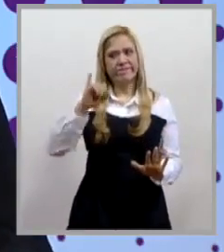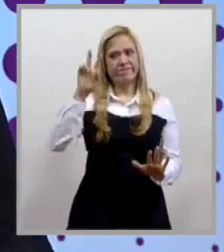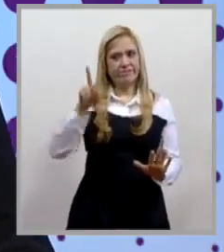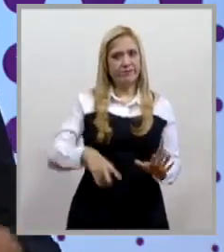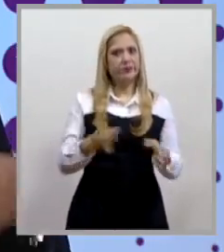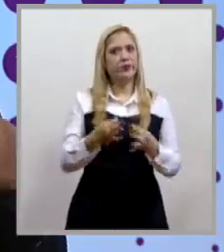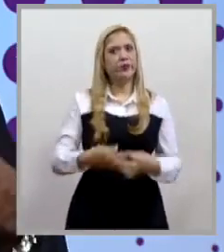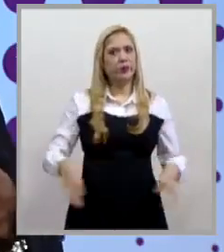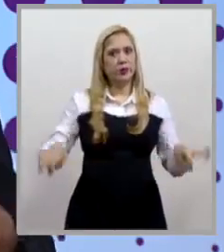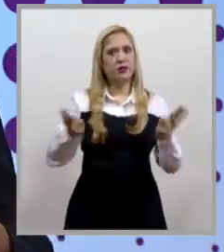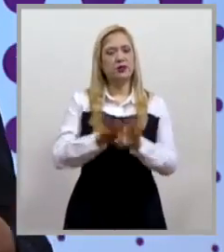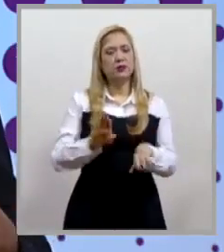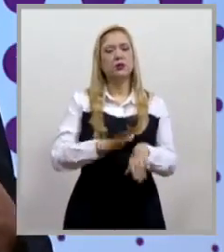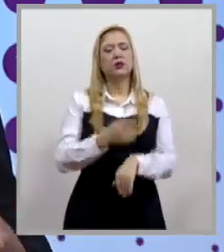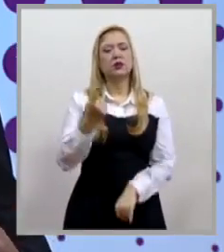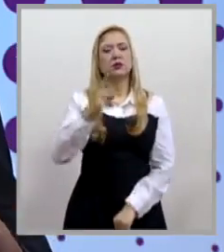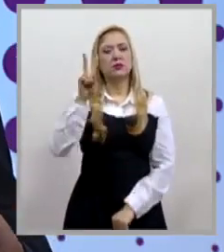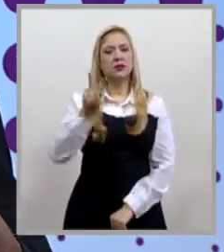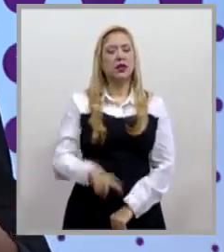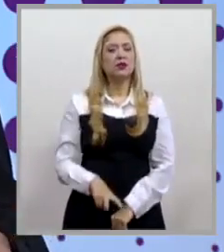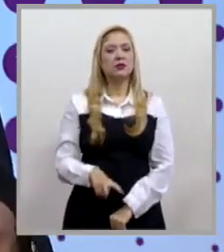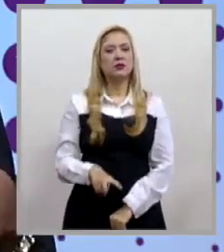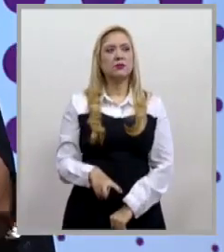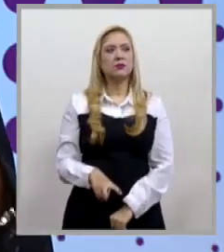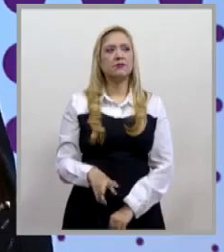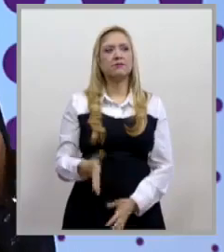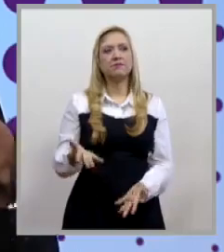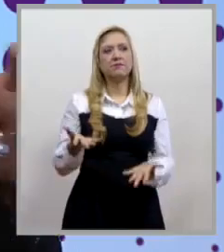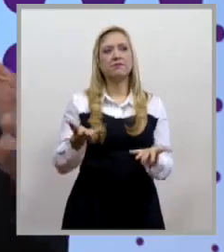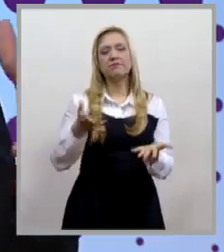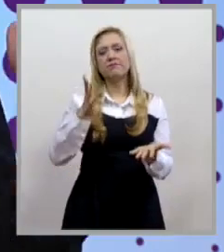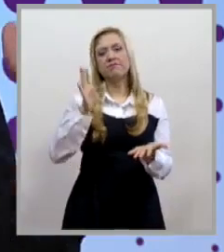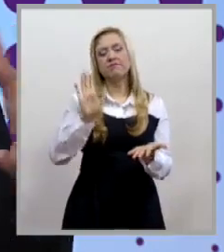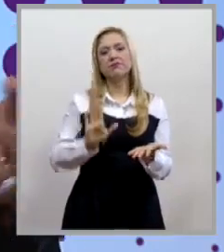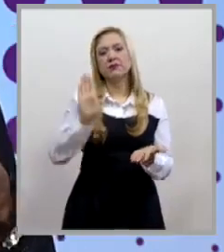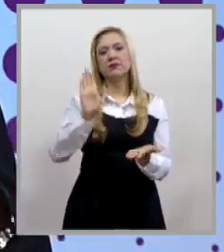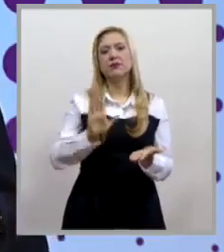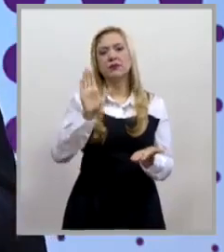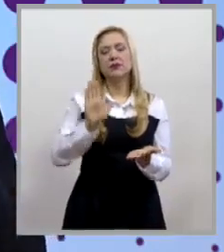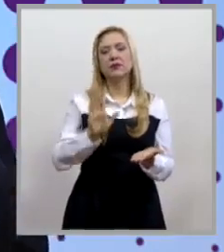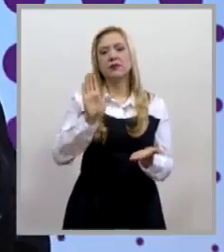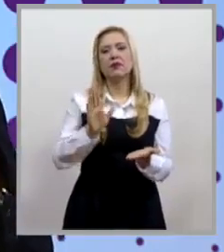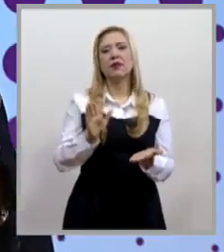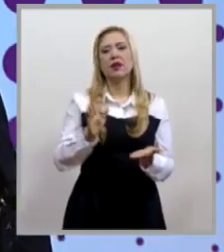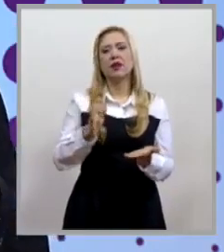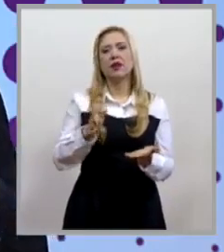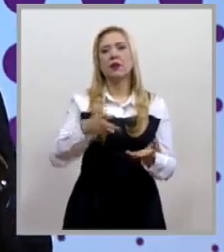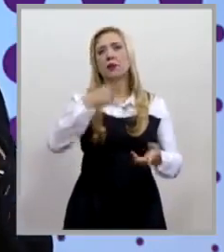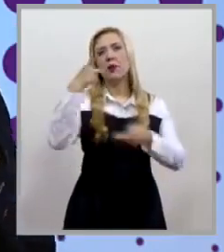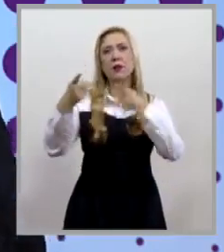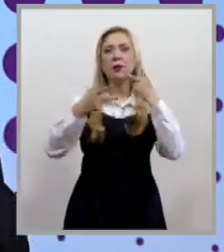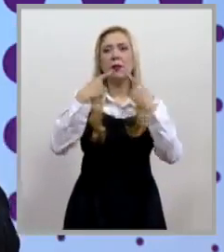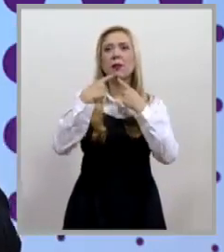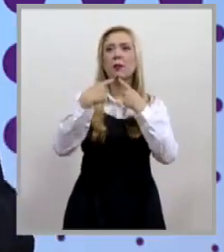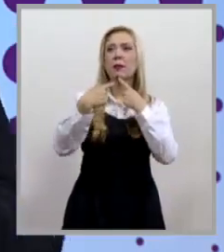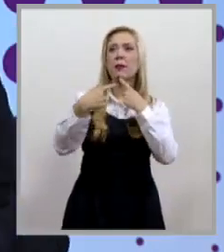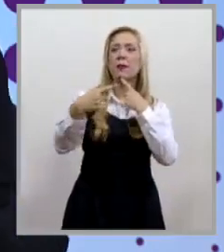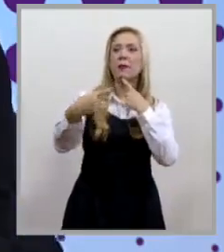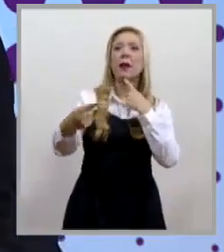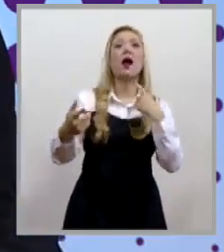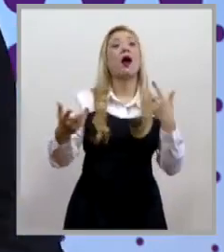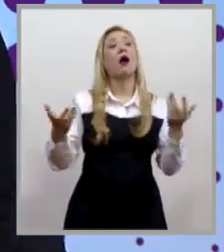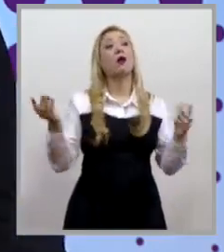veces está muy inserta en el discurso y se menciona en todos los sitios el tema de, sabes, vamos a